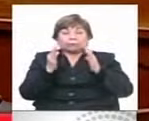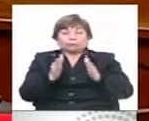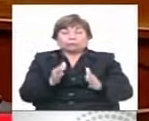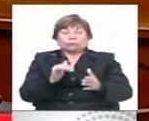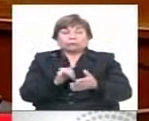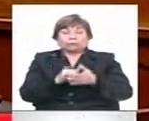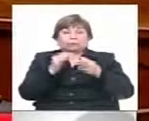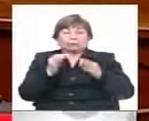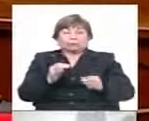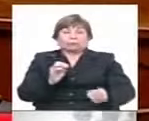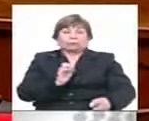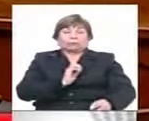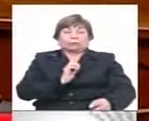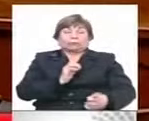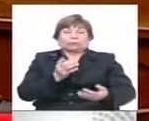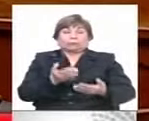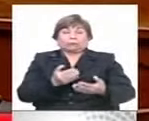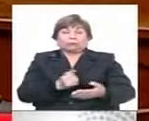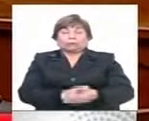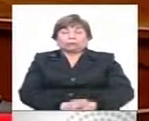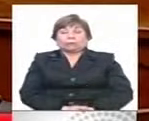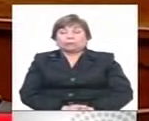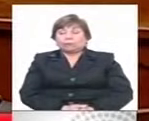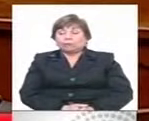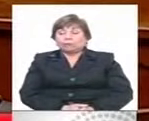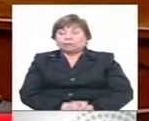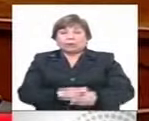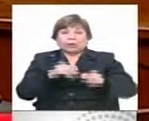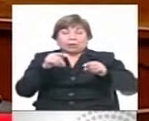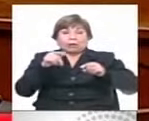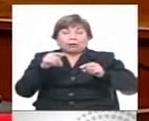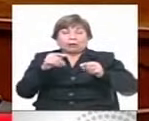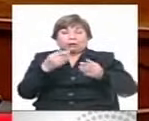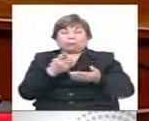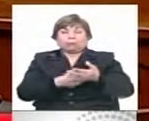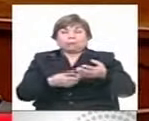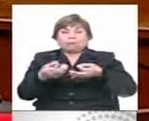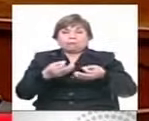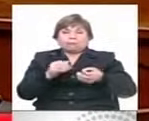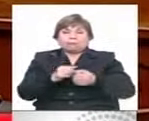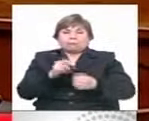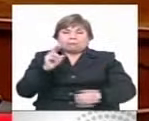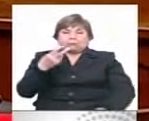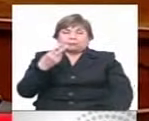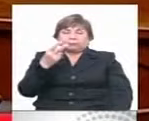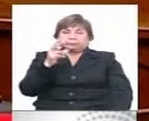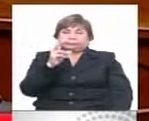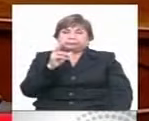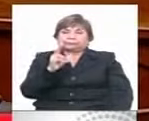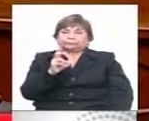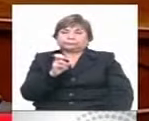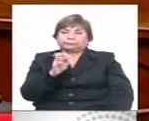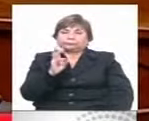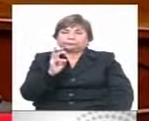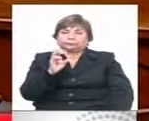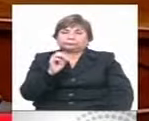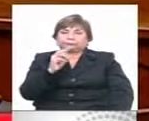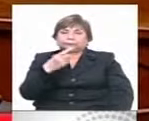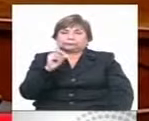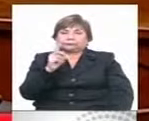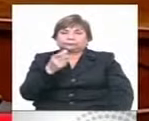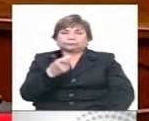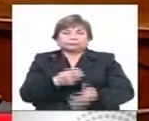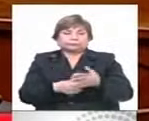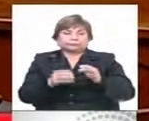condiciones dignas en sus locales educativos. Esta cifra incluye 2.167 millones para el